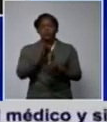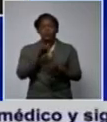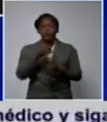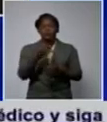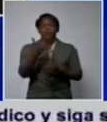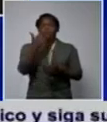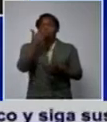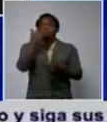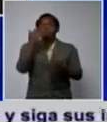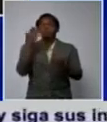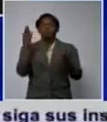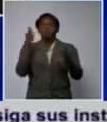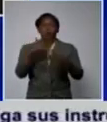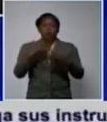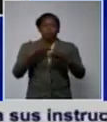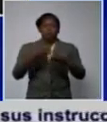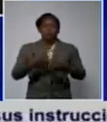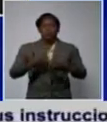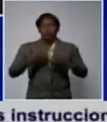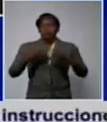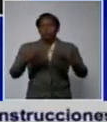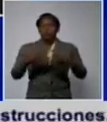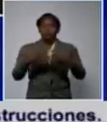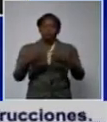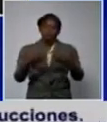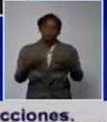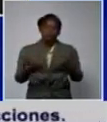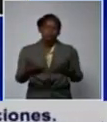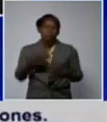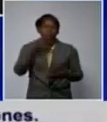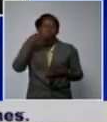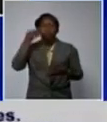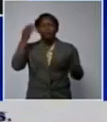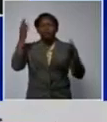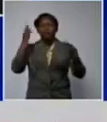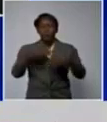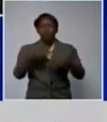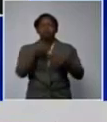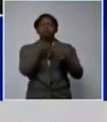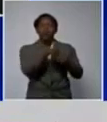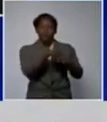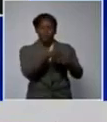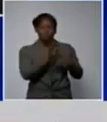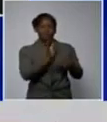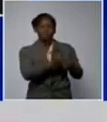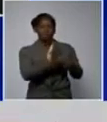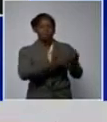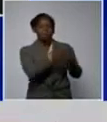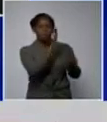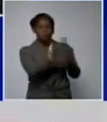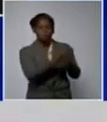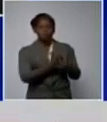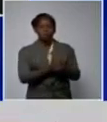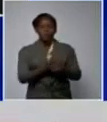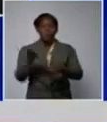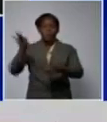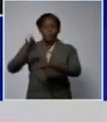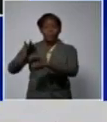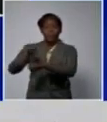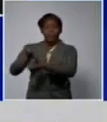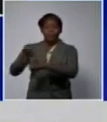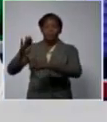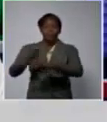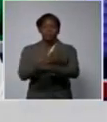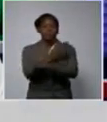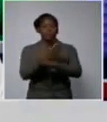y cansancio. Entre tu juventud y la cercanía del televisor, Así pues es. ayudan a una mejor visión. Esas son las